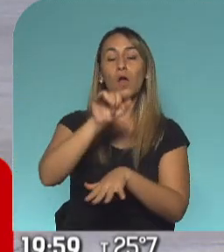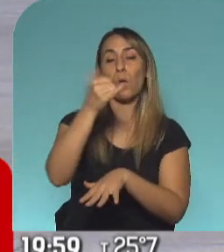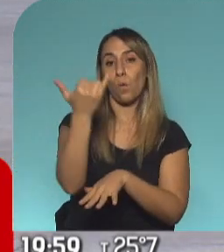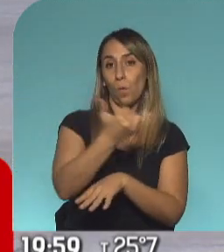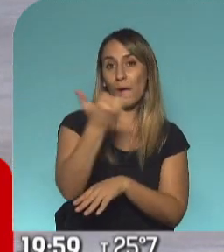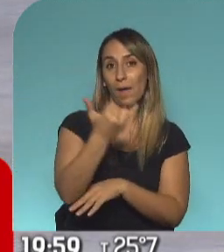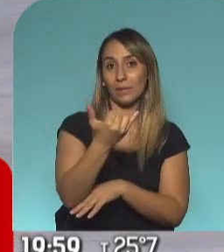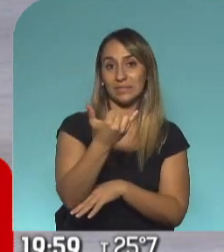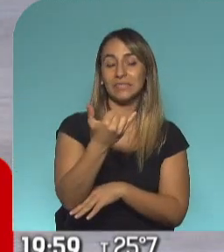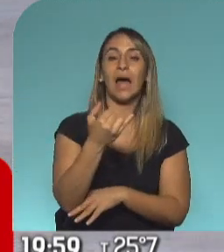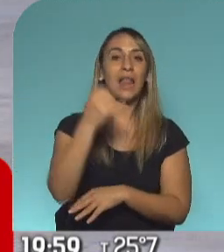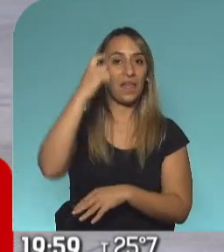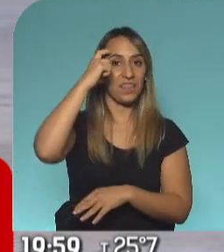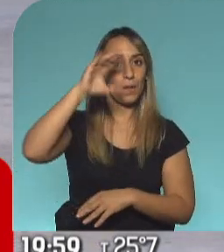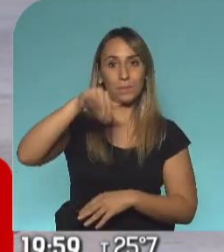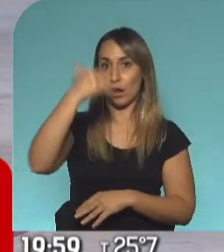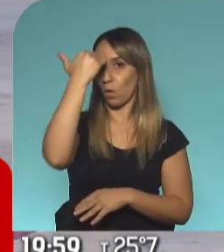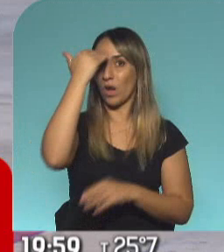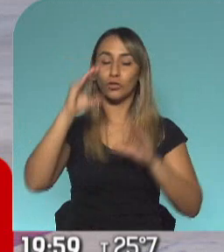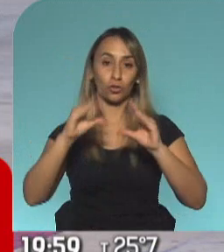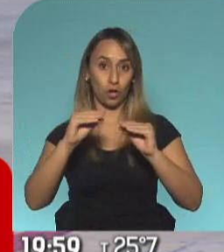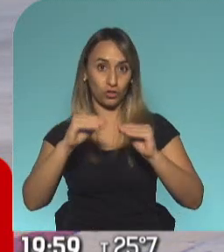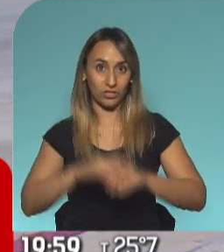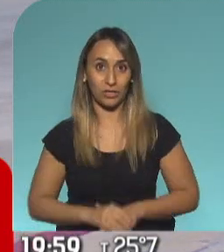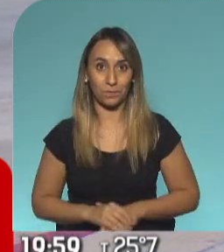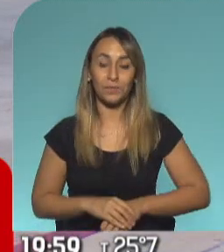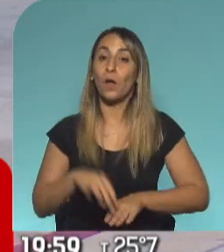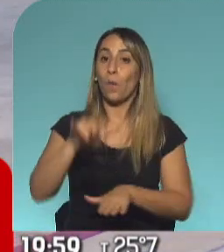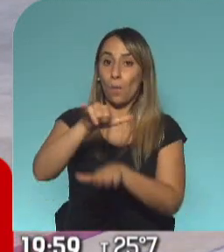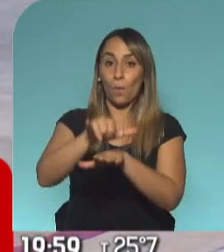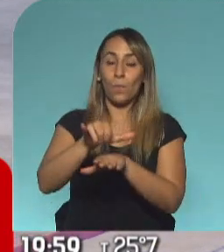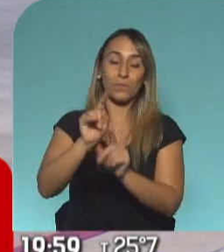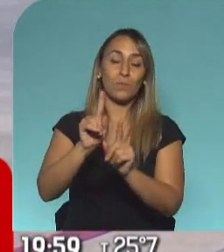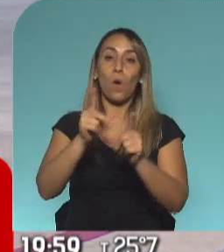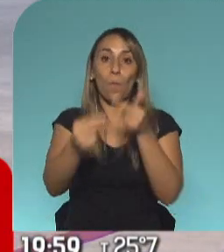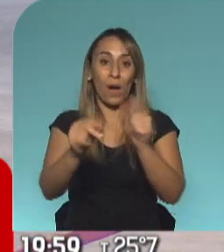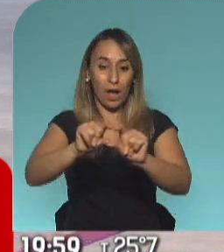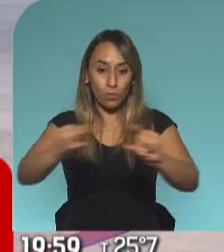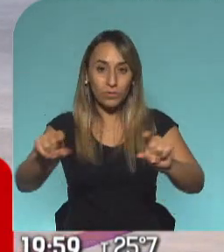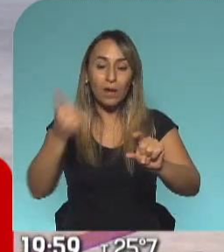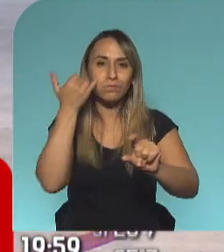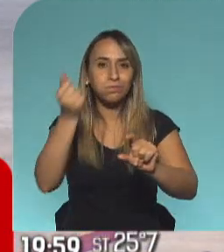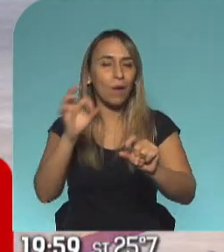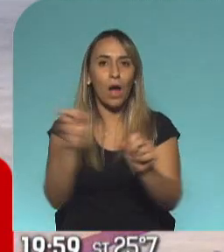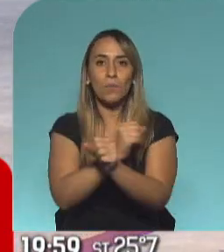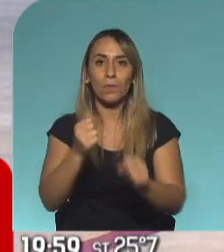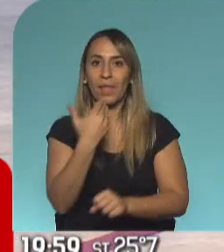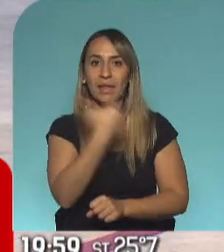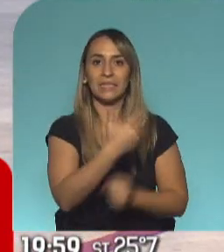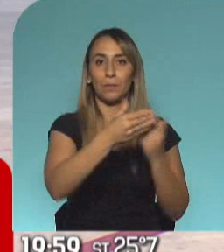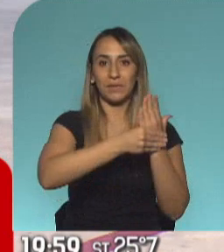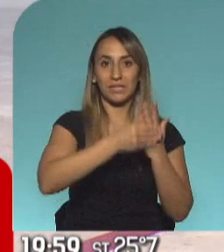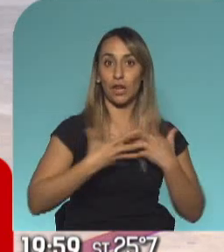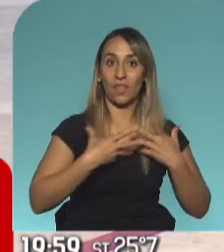21:45. Decíamos antes, esta vacuna que fue aprobada en Argentina por el Ministerio de Salud con el